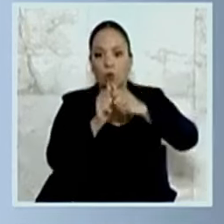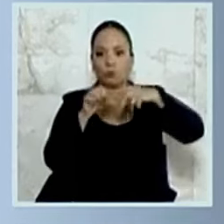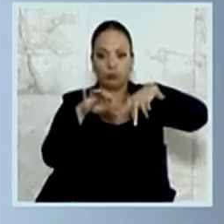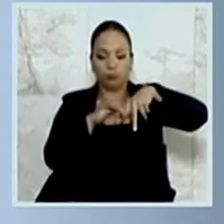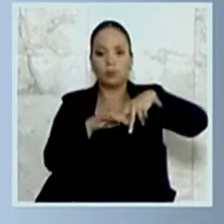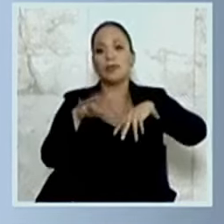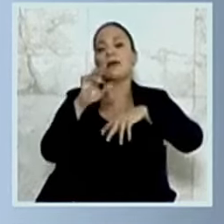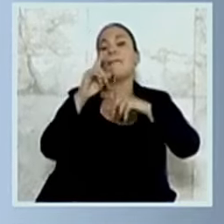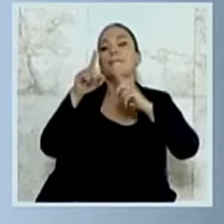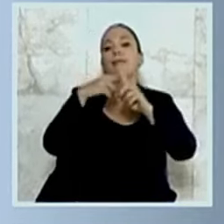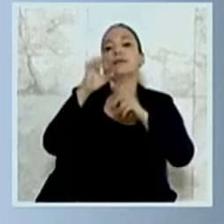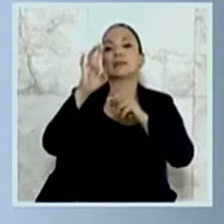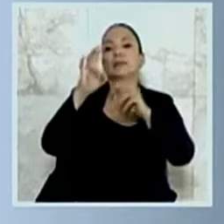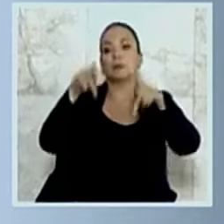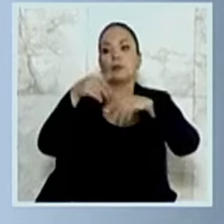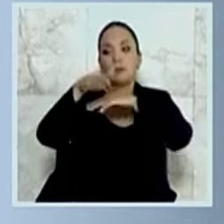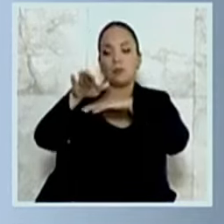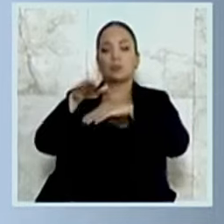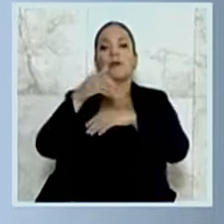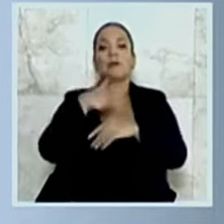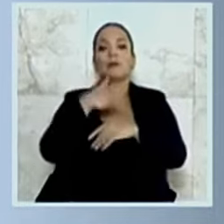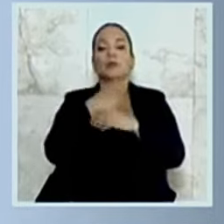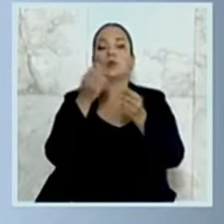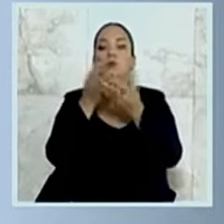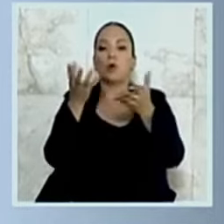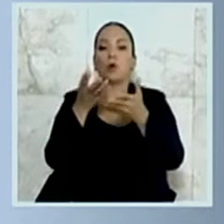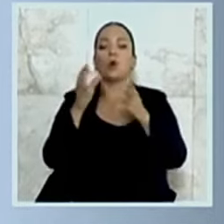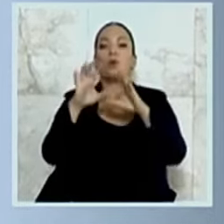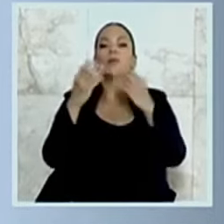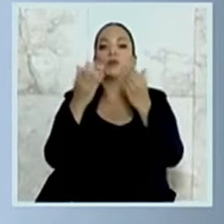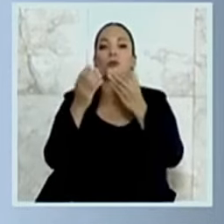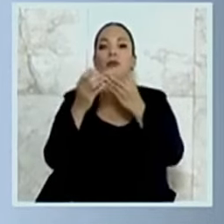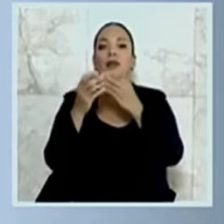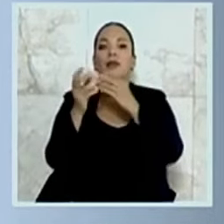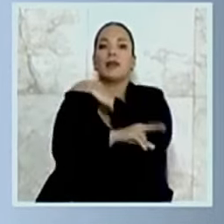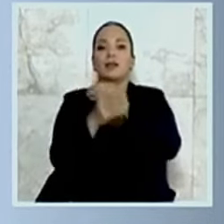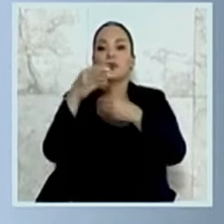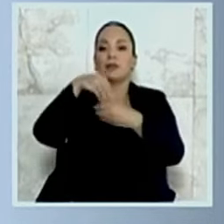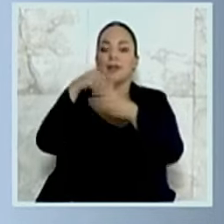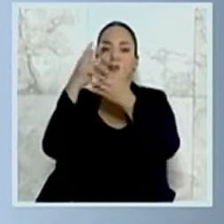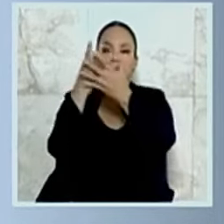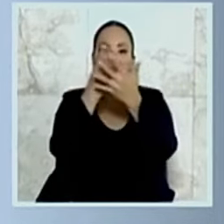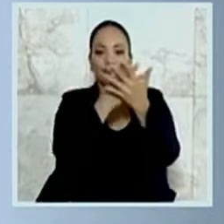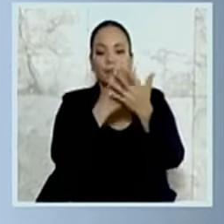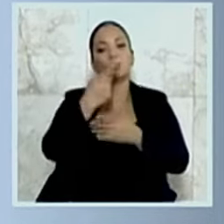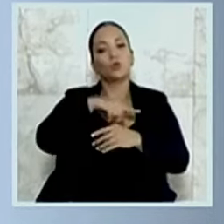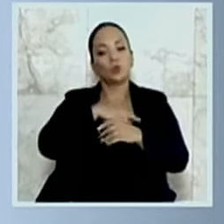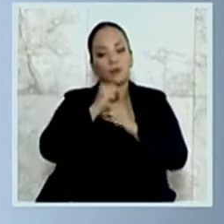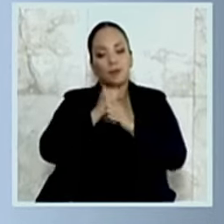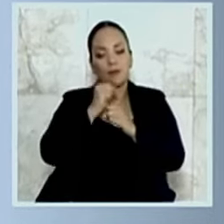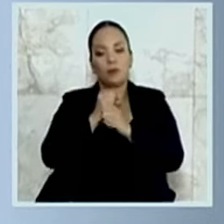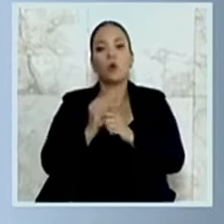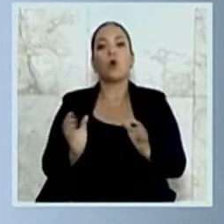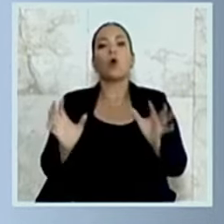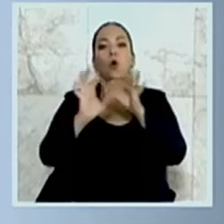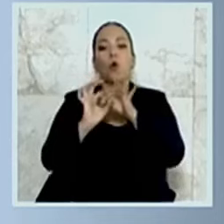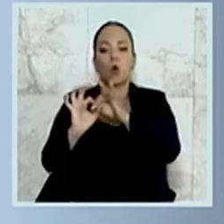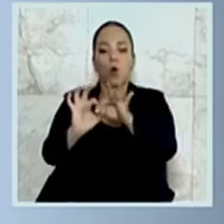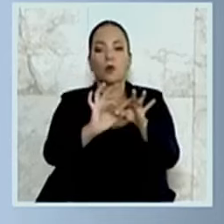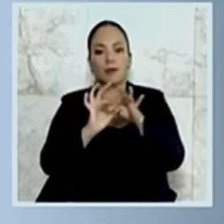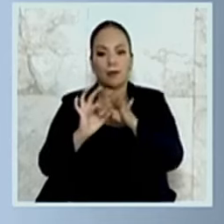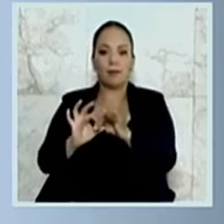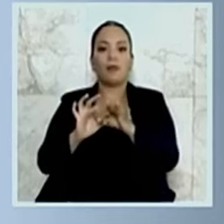nivel semi-institucional en esta semana y en monitoreo electrónico ingresaron 21 personas y enviamos 7